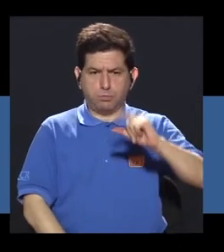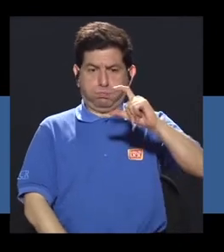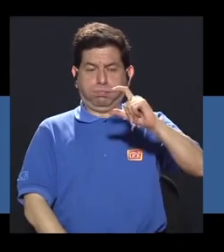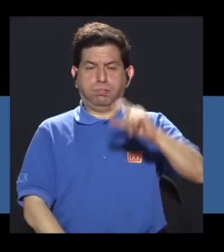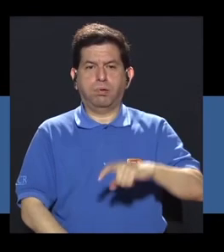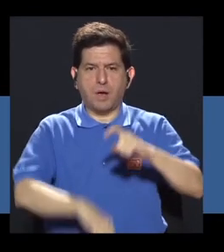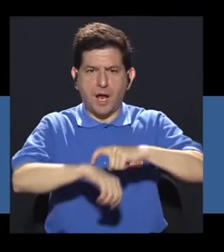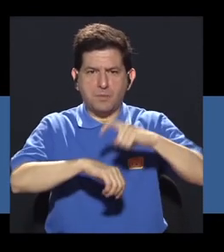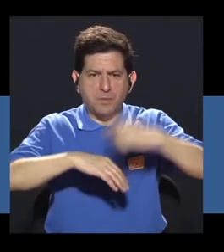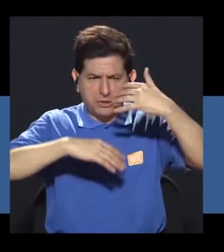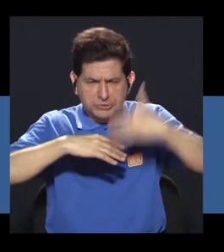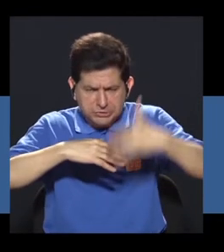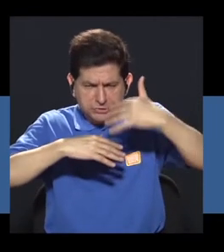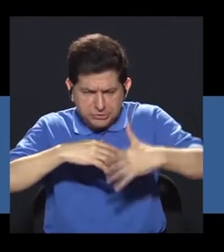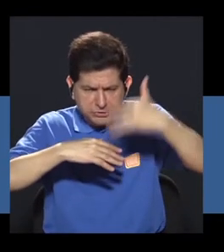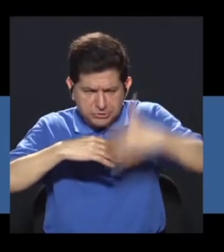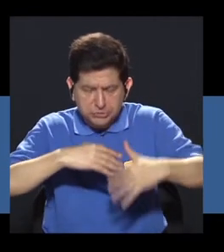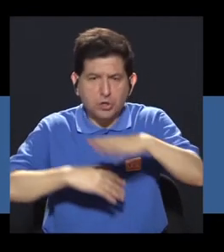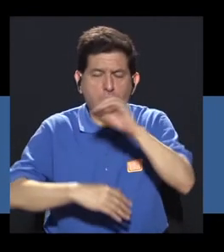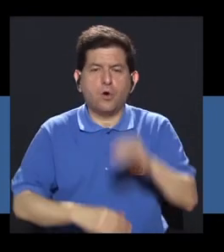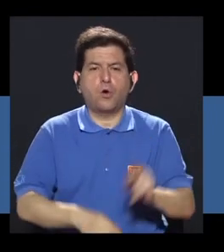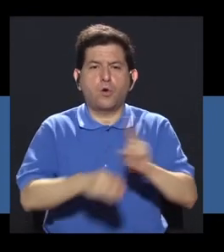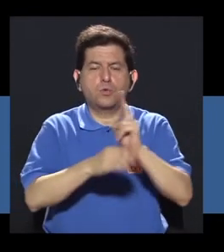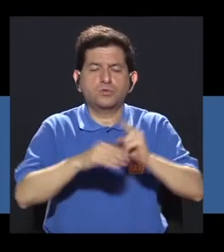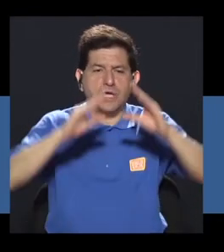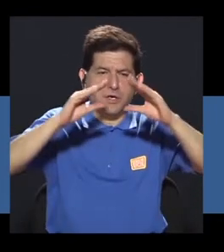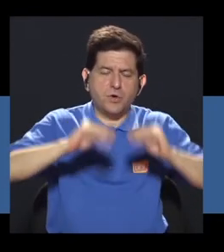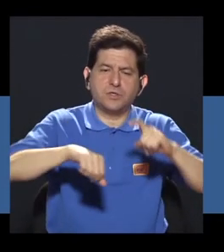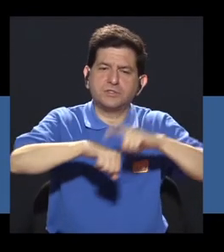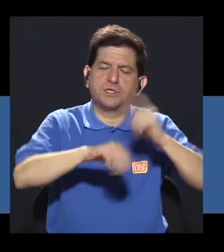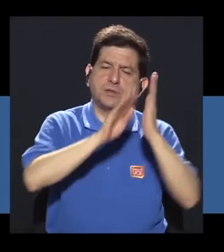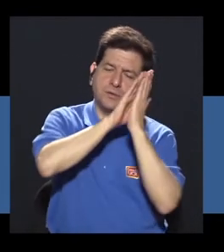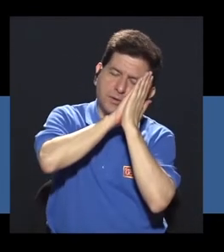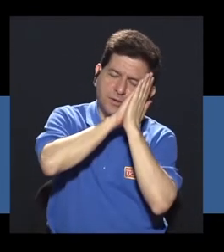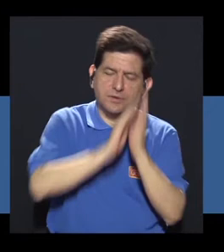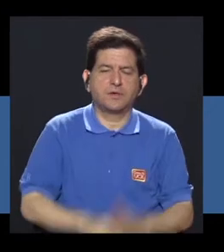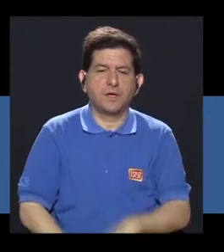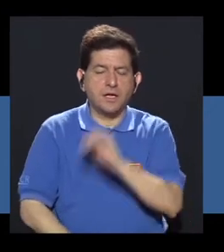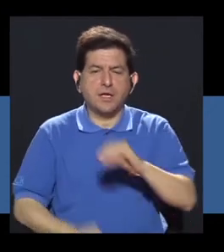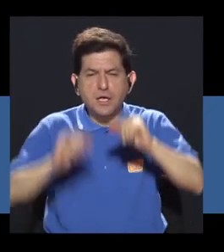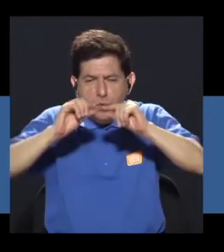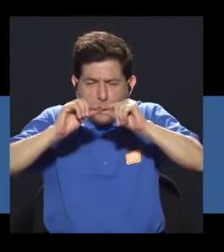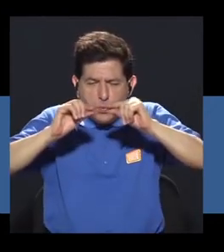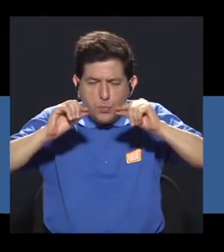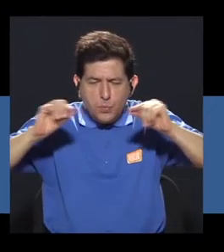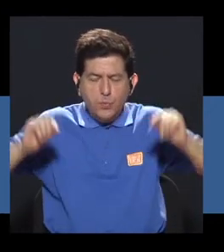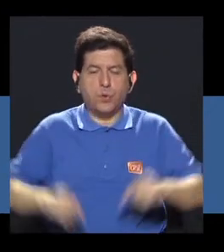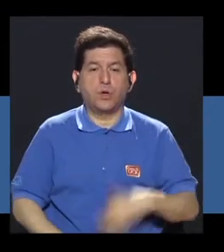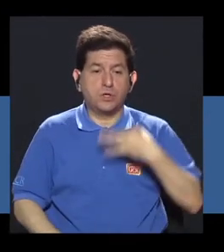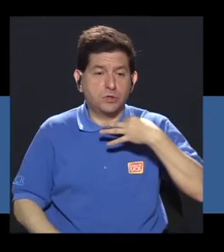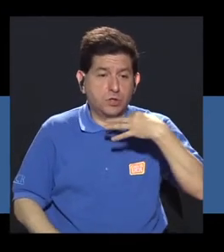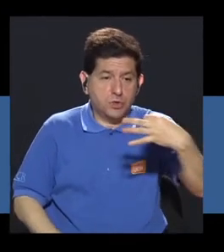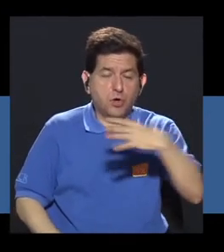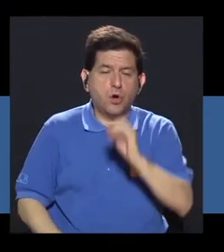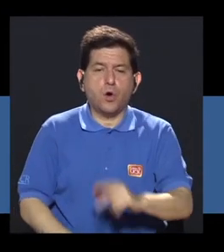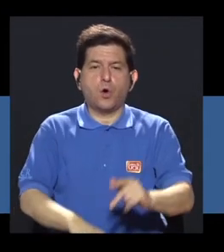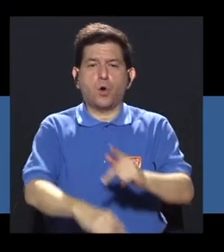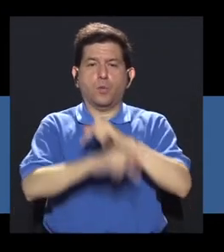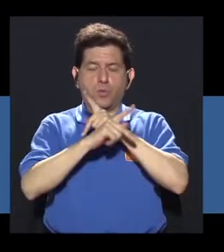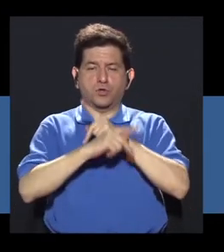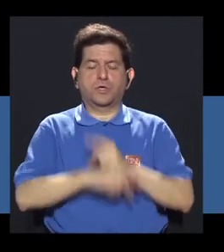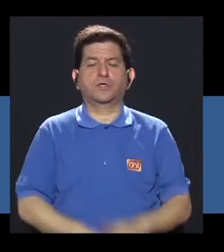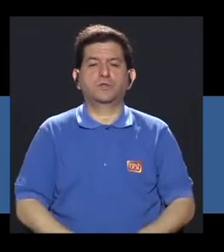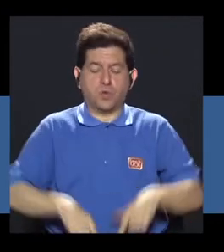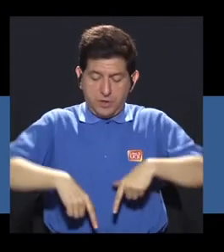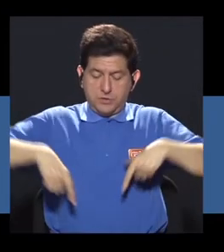en que el periodo es más ligero, otras más gruesas para cuando se está sangrando más o para utilizar en la noche al dormir, y las